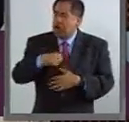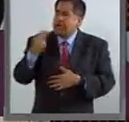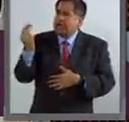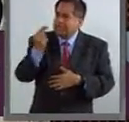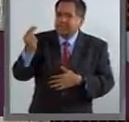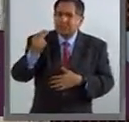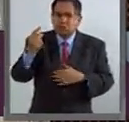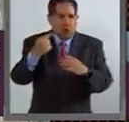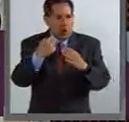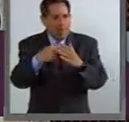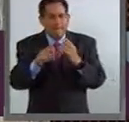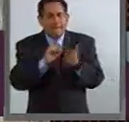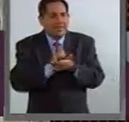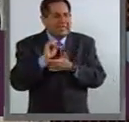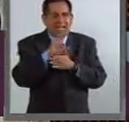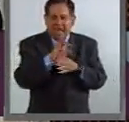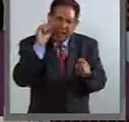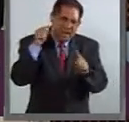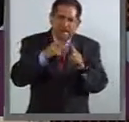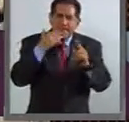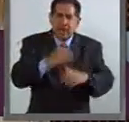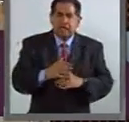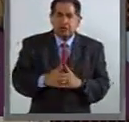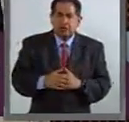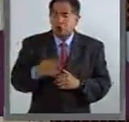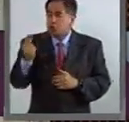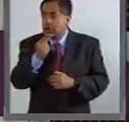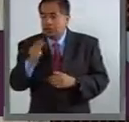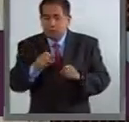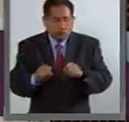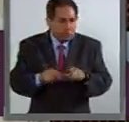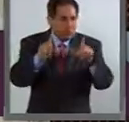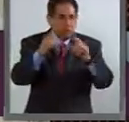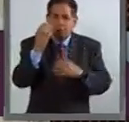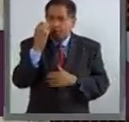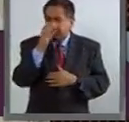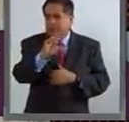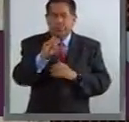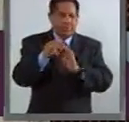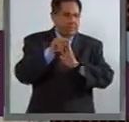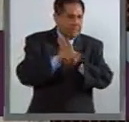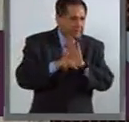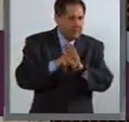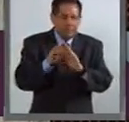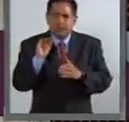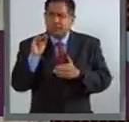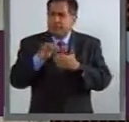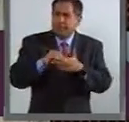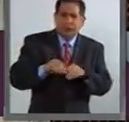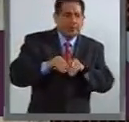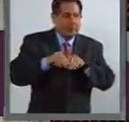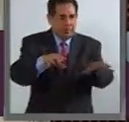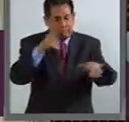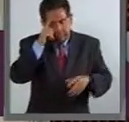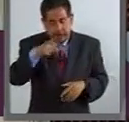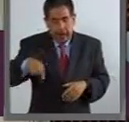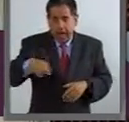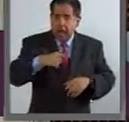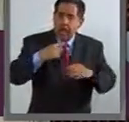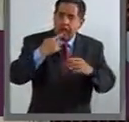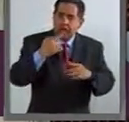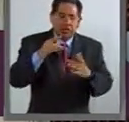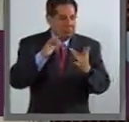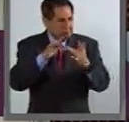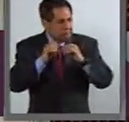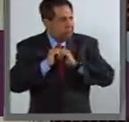necesitamos mandar el mensaje correctamente, necesito subir esto, necesito hacer un video también de esto para poder comunicar